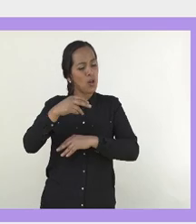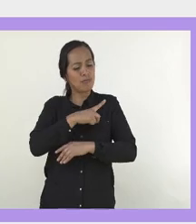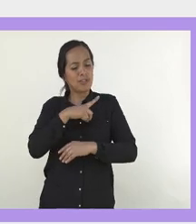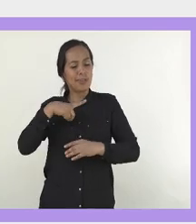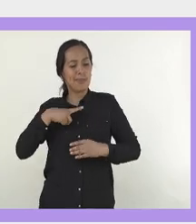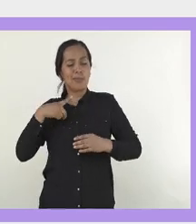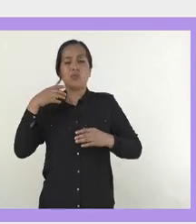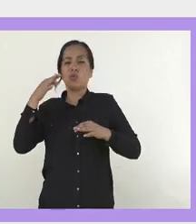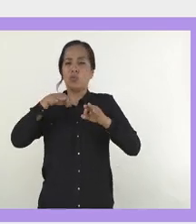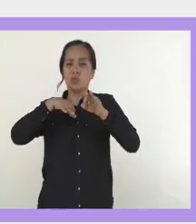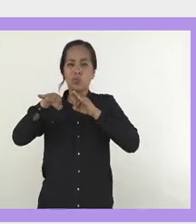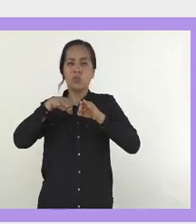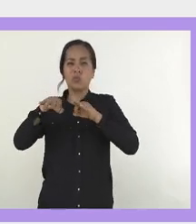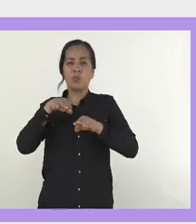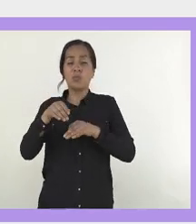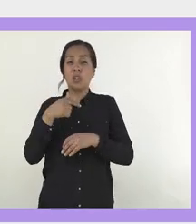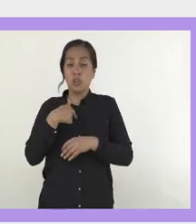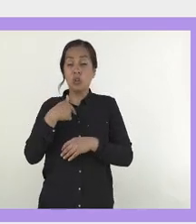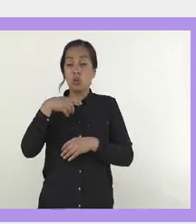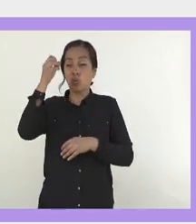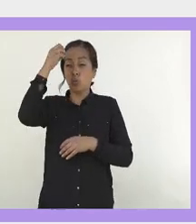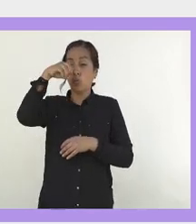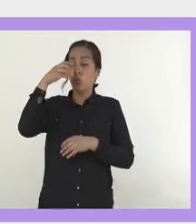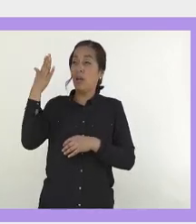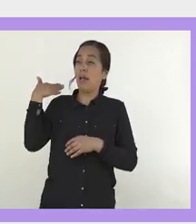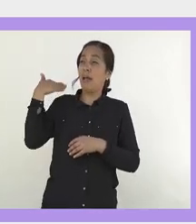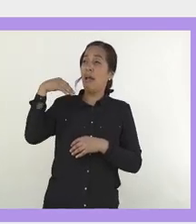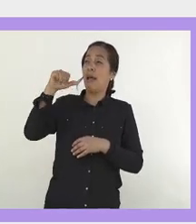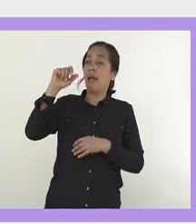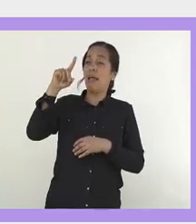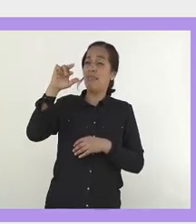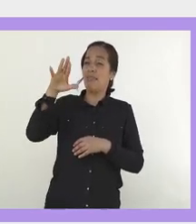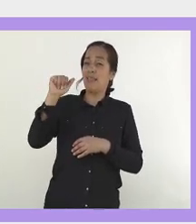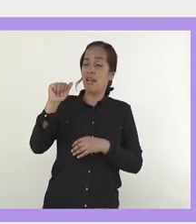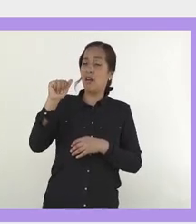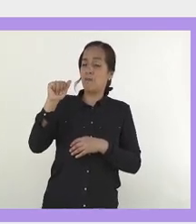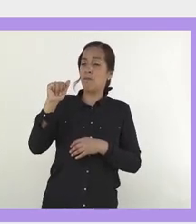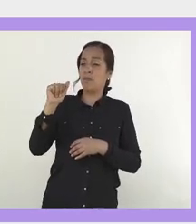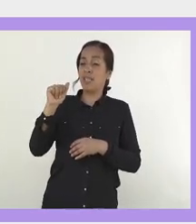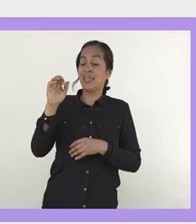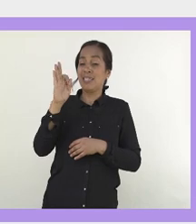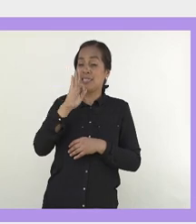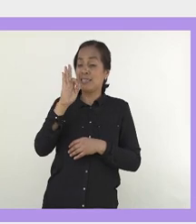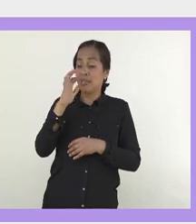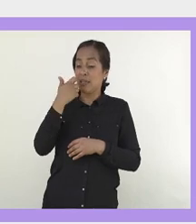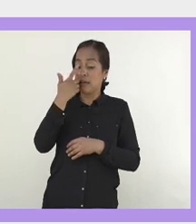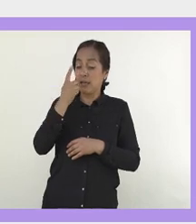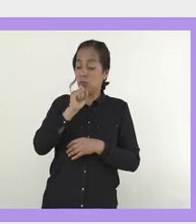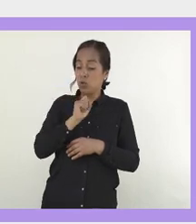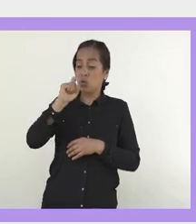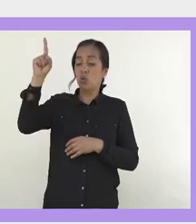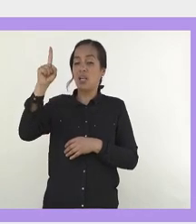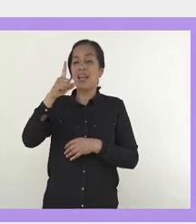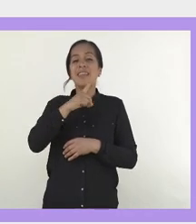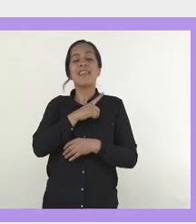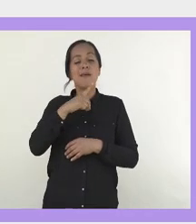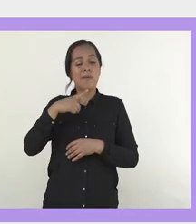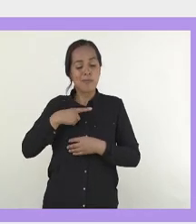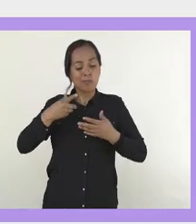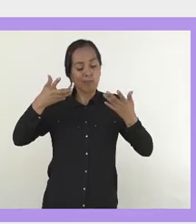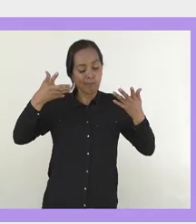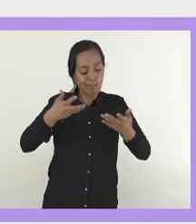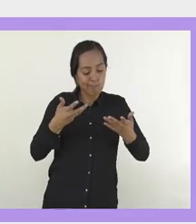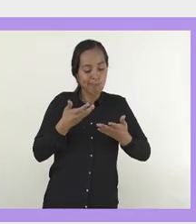Yo me voy a ir a un comentario que hizo Andrea y es si queremos ser profesionales tenemos que actuar